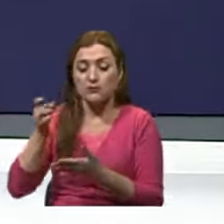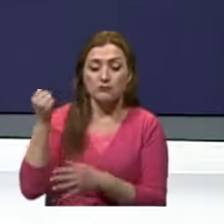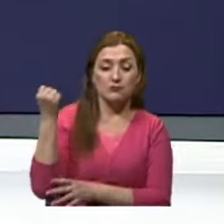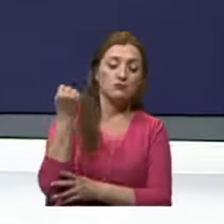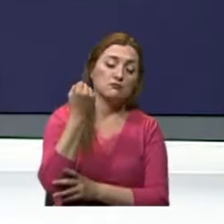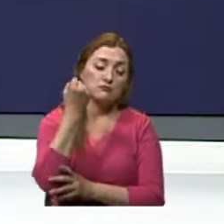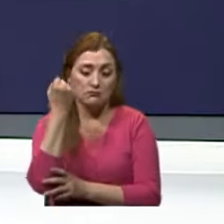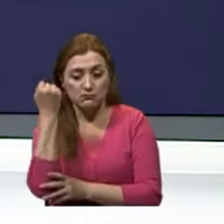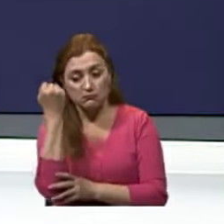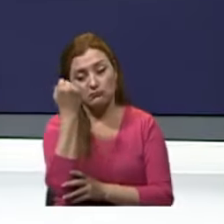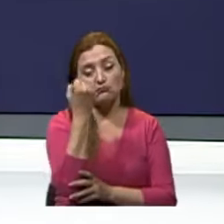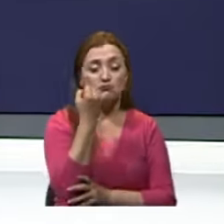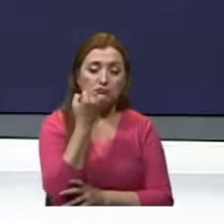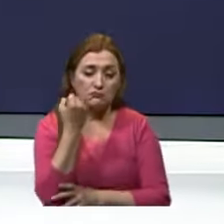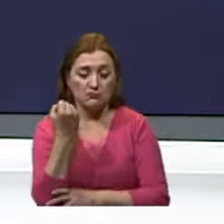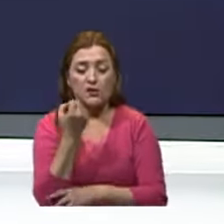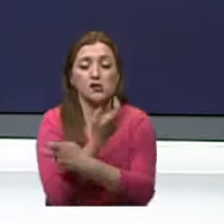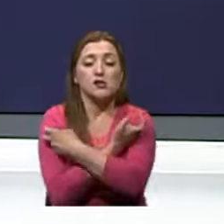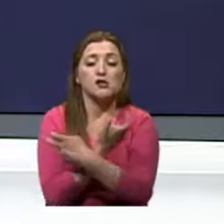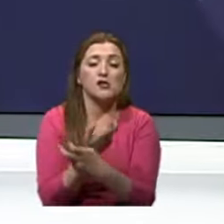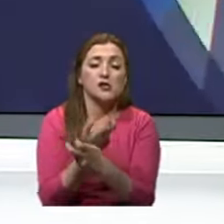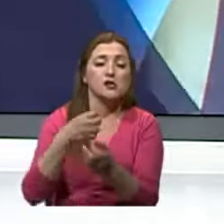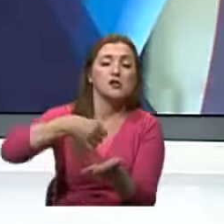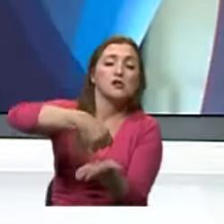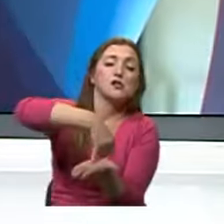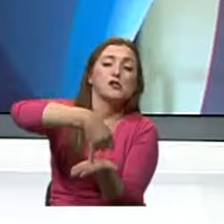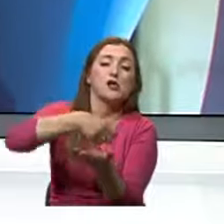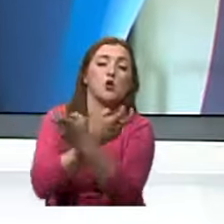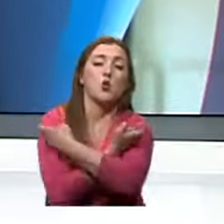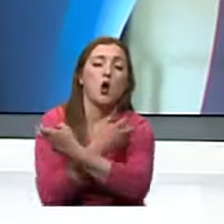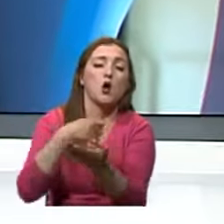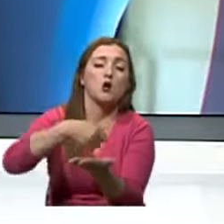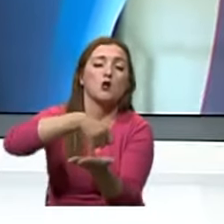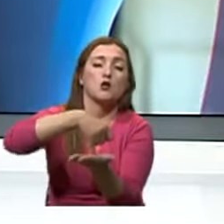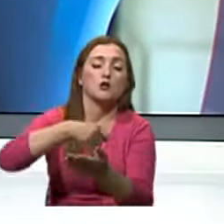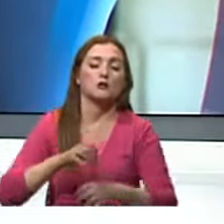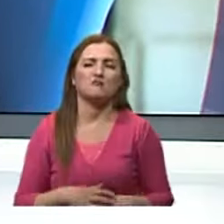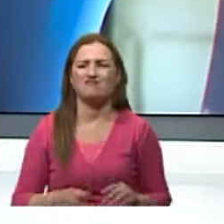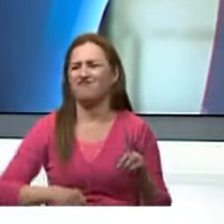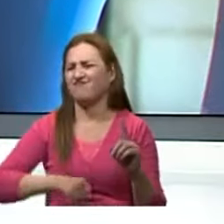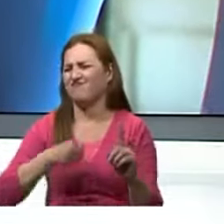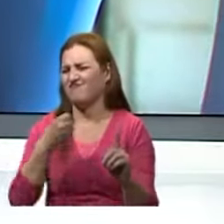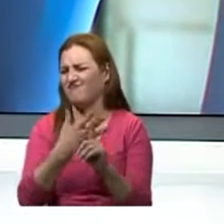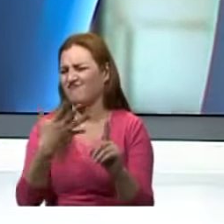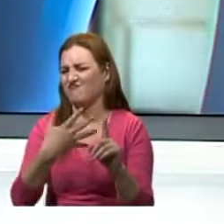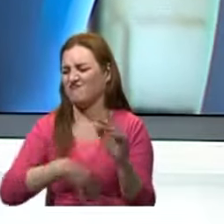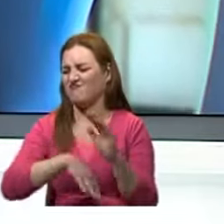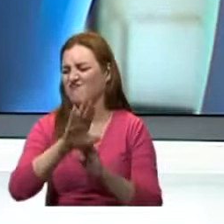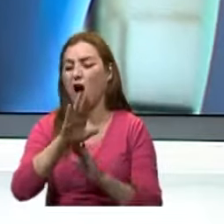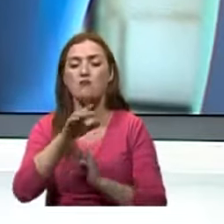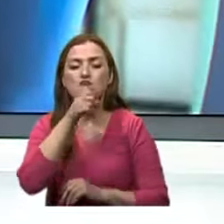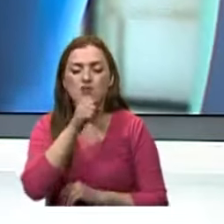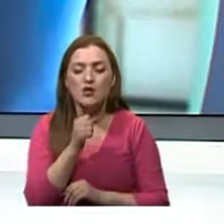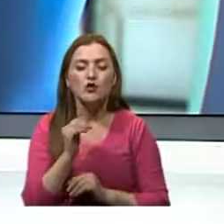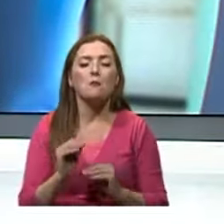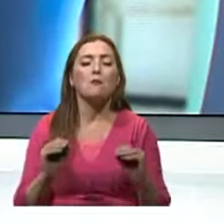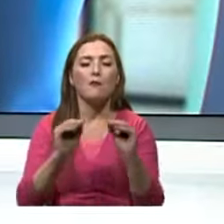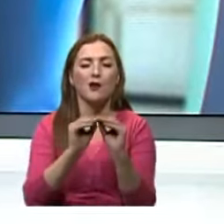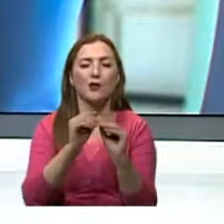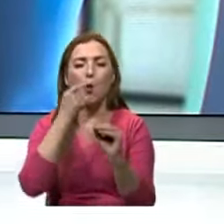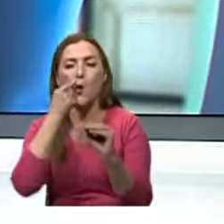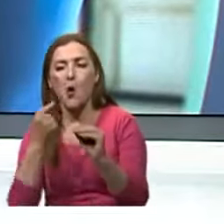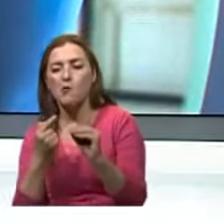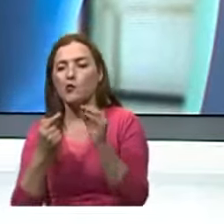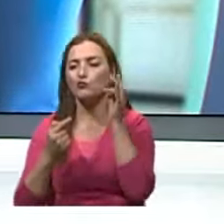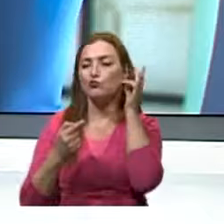pueden afectar la densidad ósea. La incidencia de las fracturas de cadera aumenta exponencialmente con la edad en ambos sexos. En